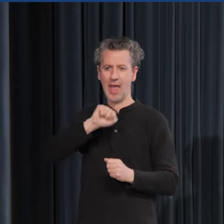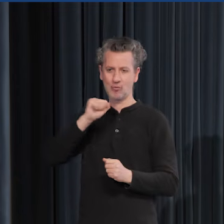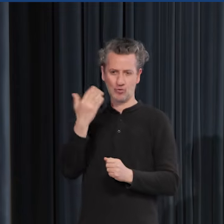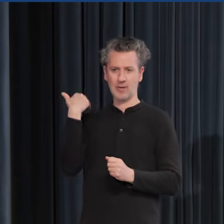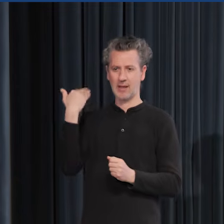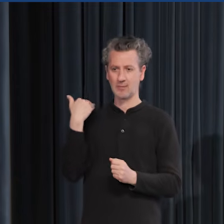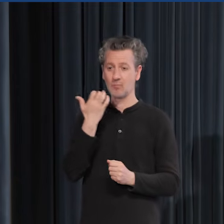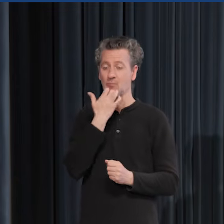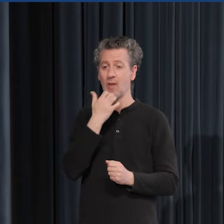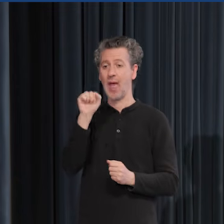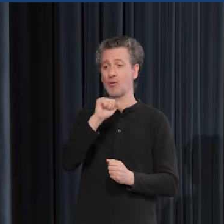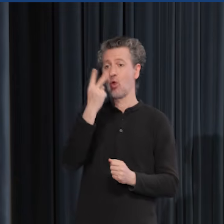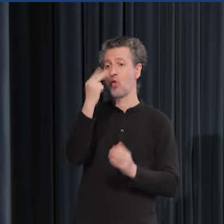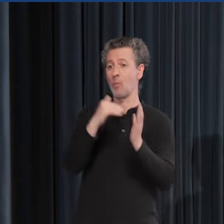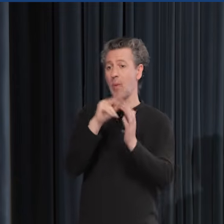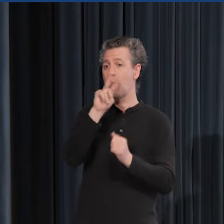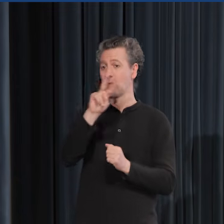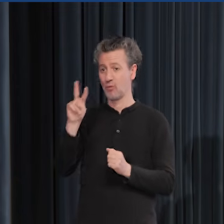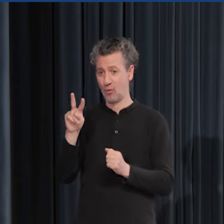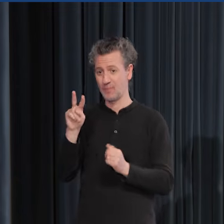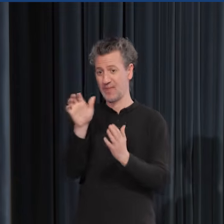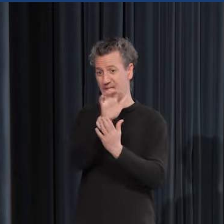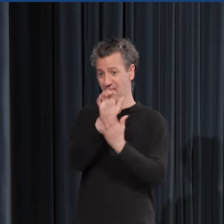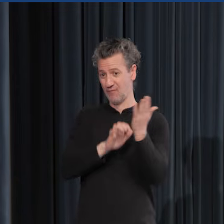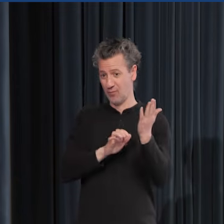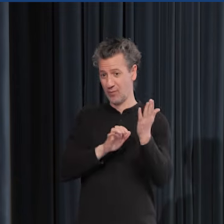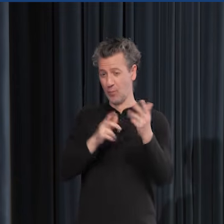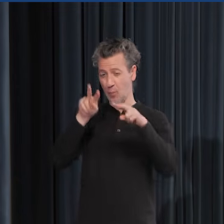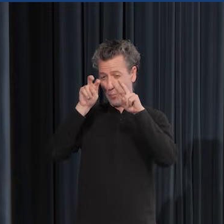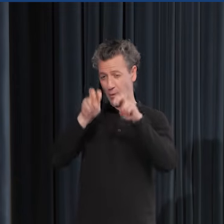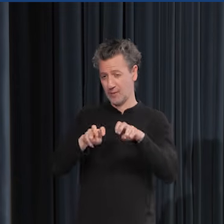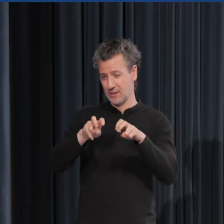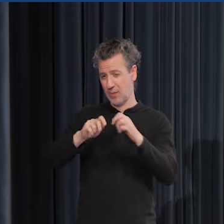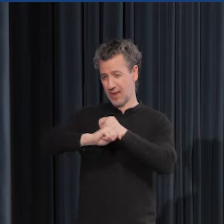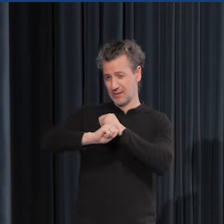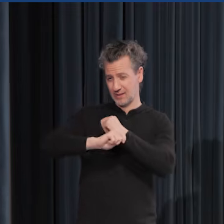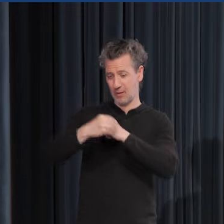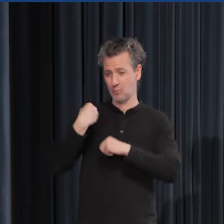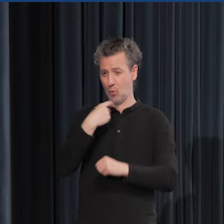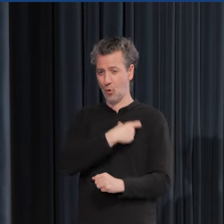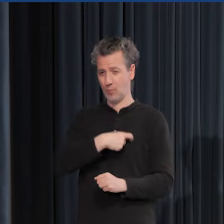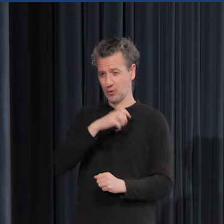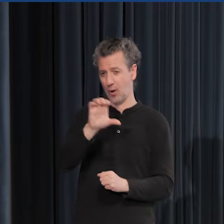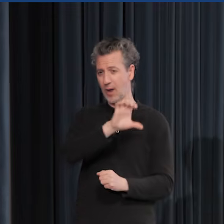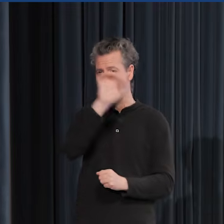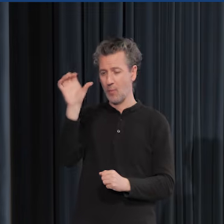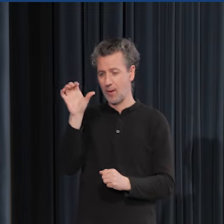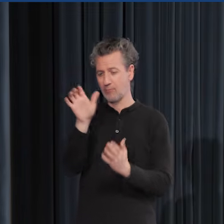ya en el año 2022 en el informe de prospectiva estratégica de la Comisión Europea nos